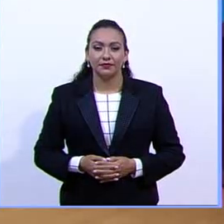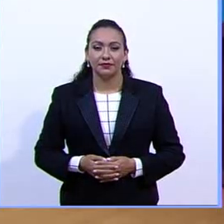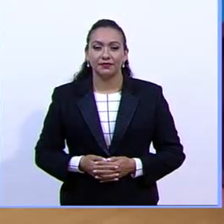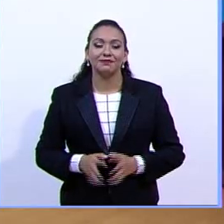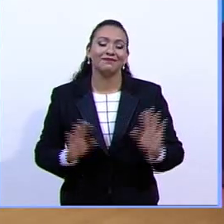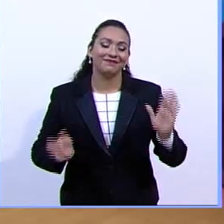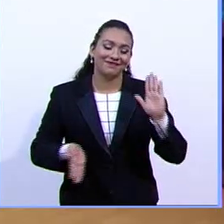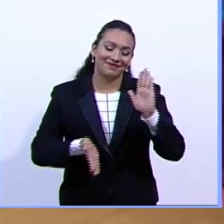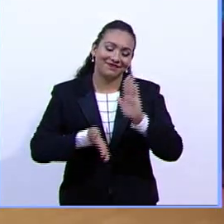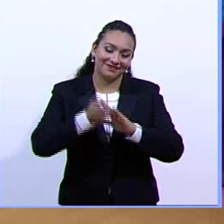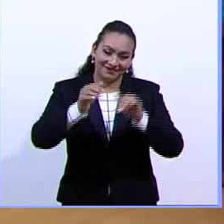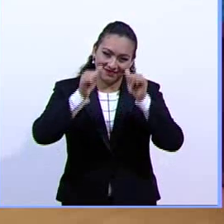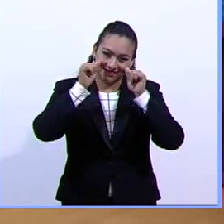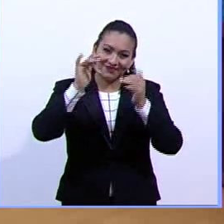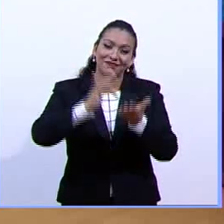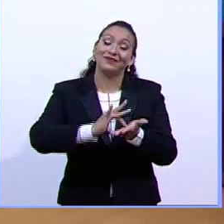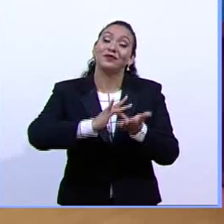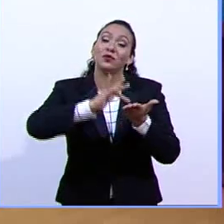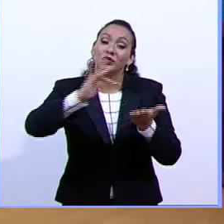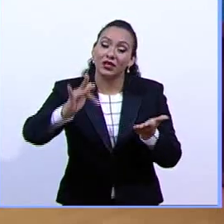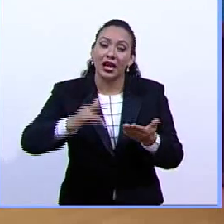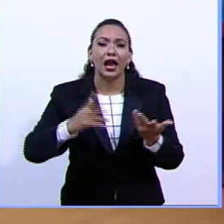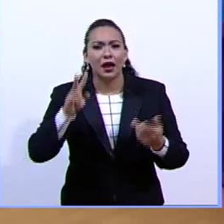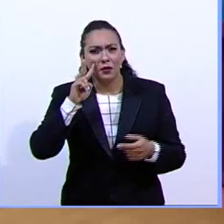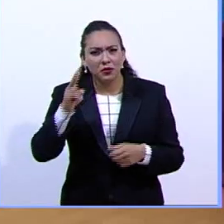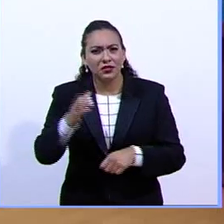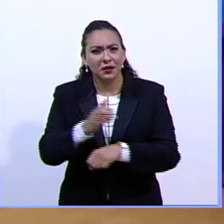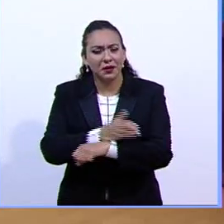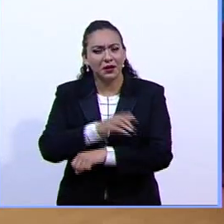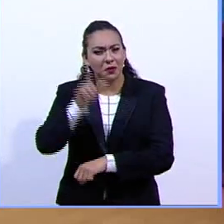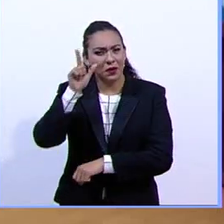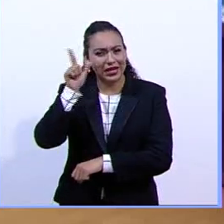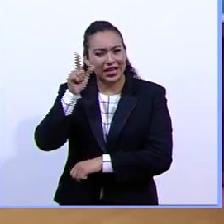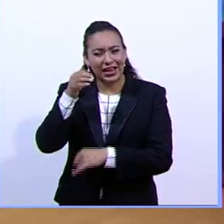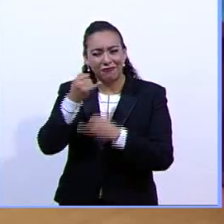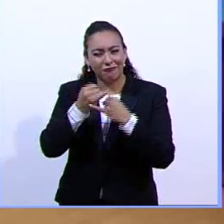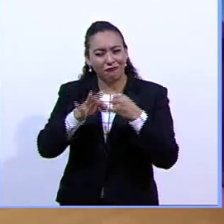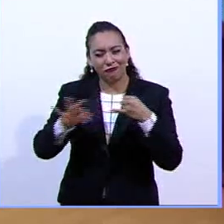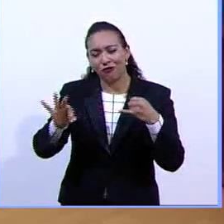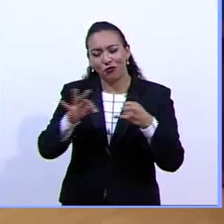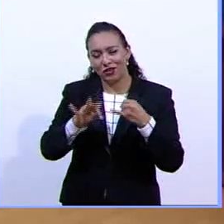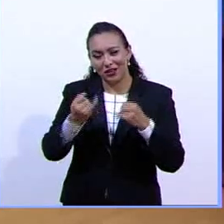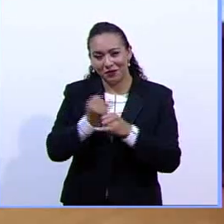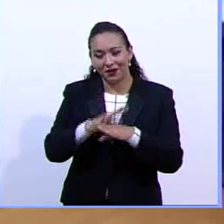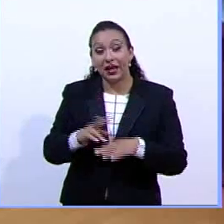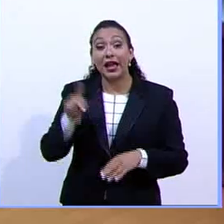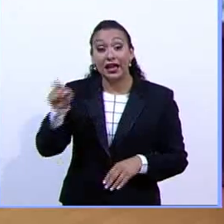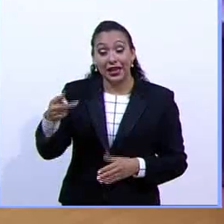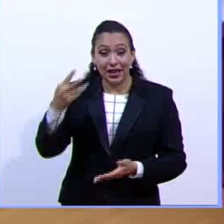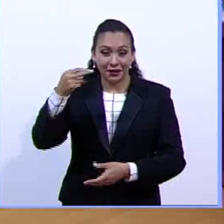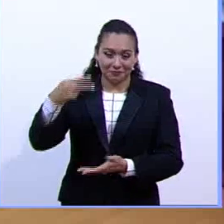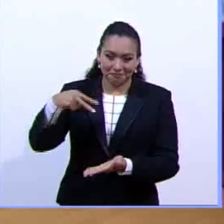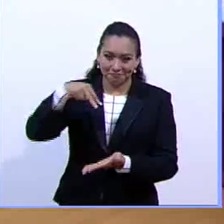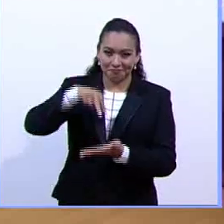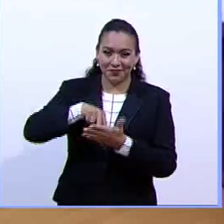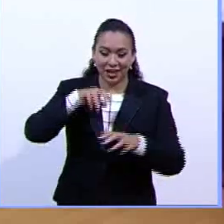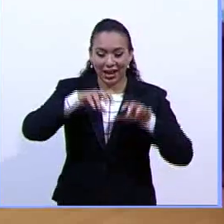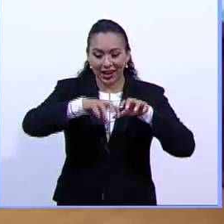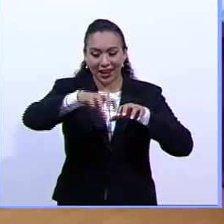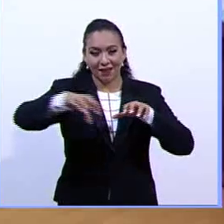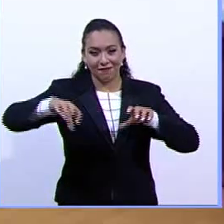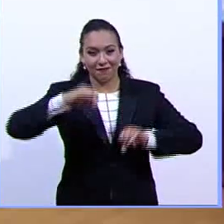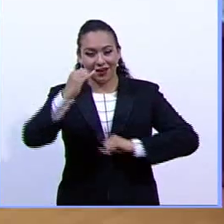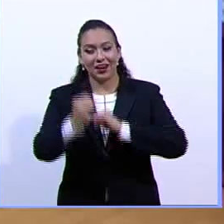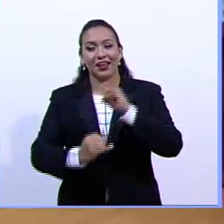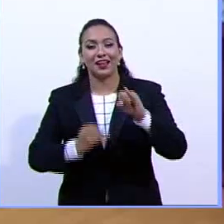Y ya nos vamos, pero cerramos este espacio con el reporte de mi compañera Laura Murillo. Ella se encuentra en las instalaciones de la Feria Internacional del Palacio